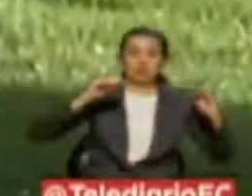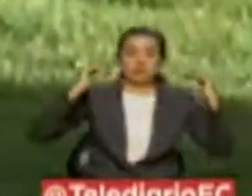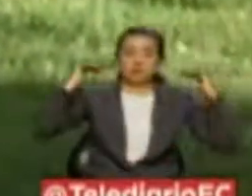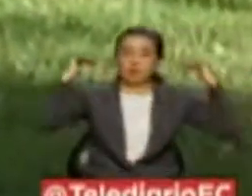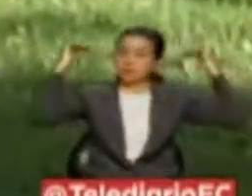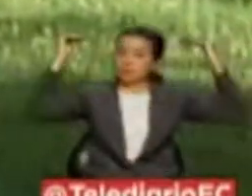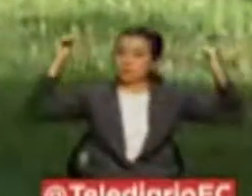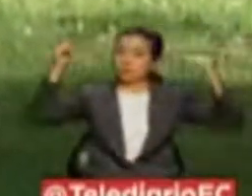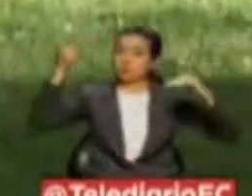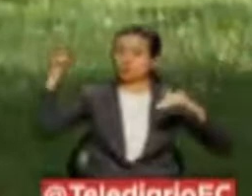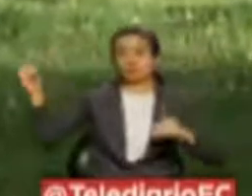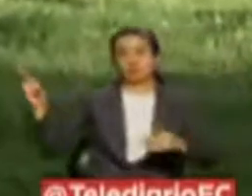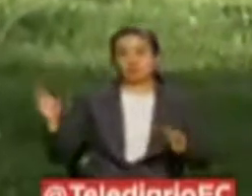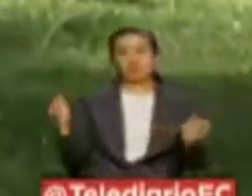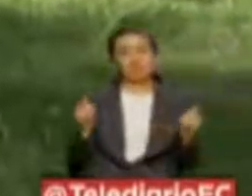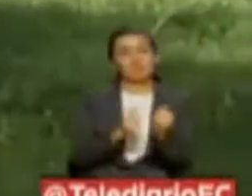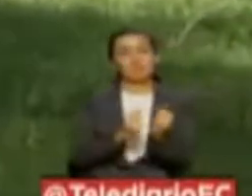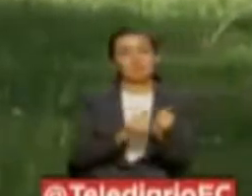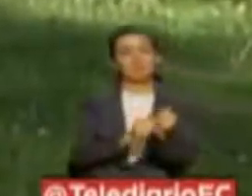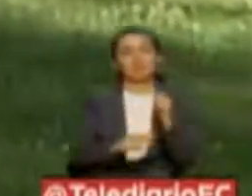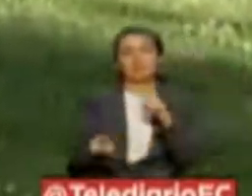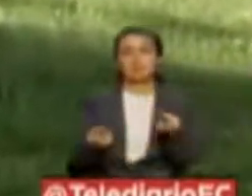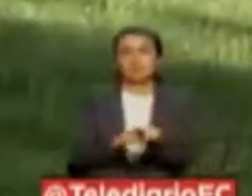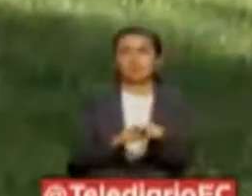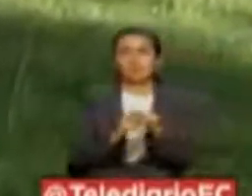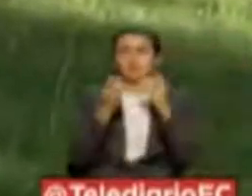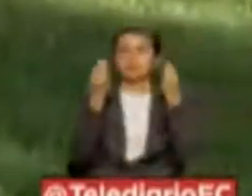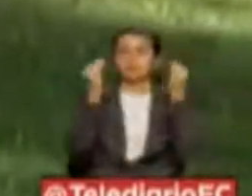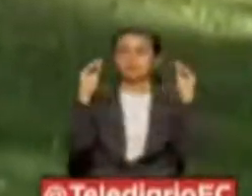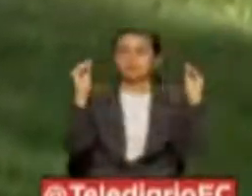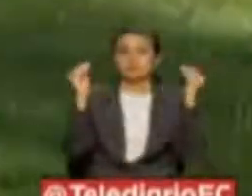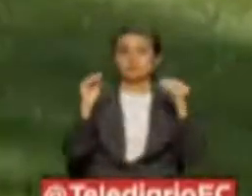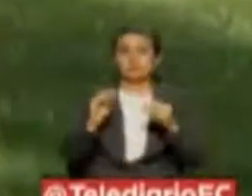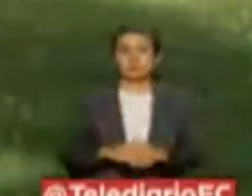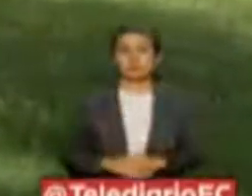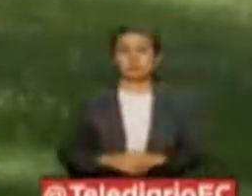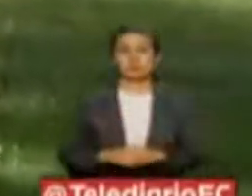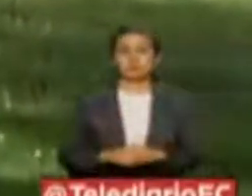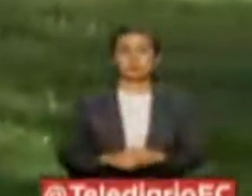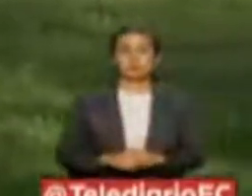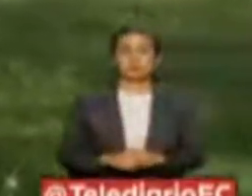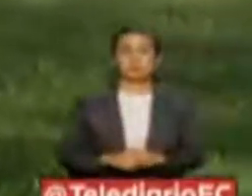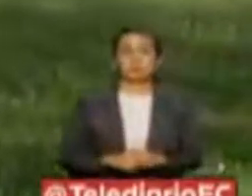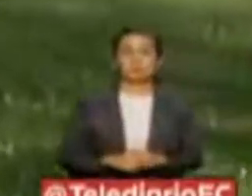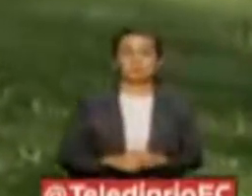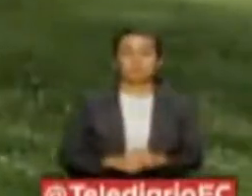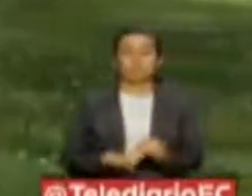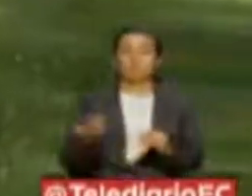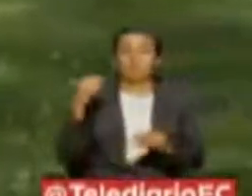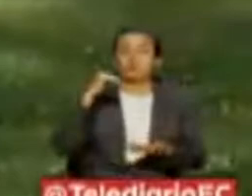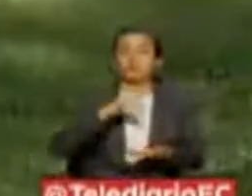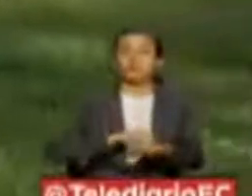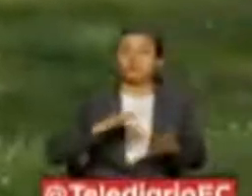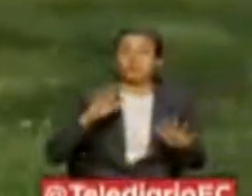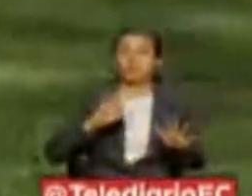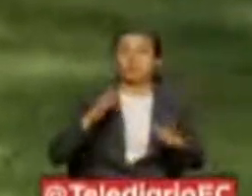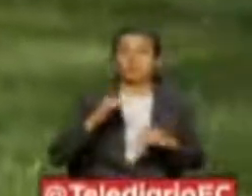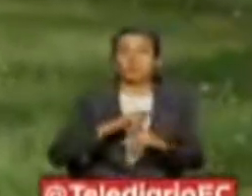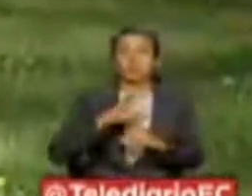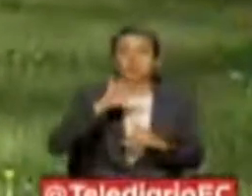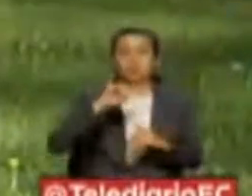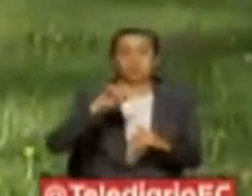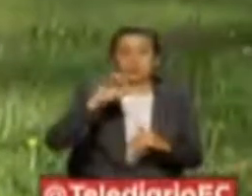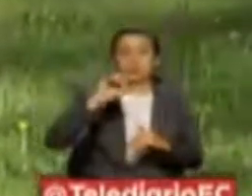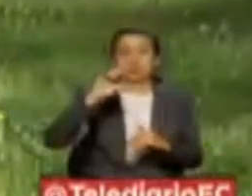Sur. Es pequeñito, de acuerdo a la edad, es el número de vueltas. Perfecto, voy a conversar también con Yolanda Quimbita, ella